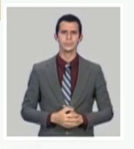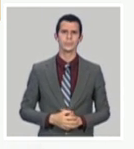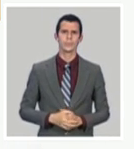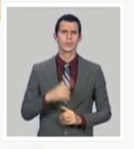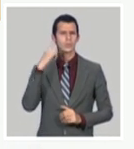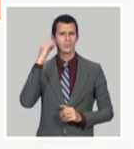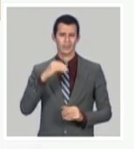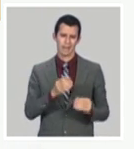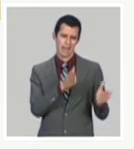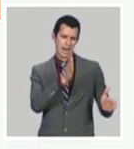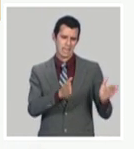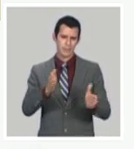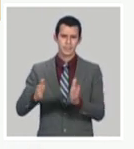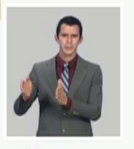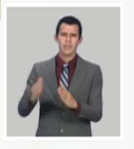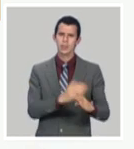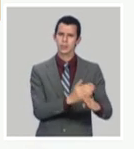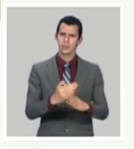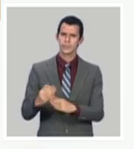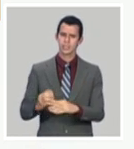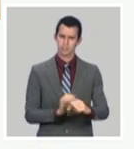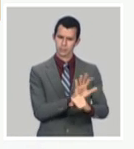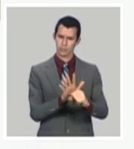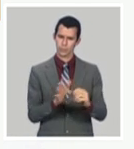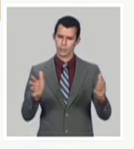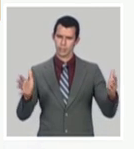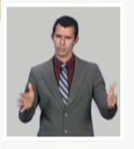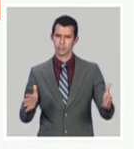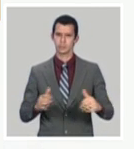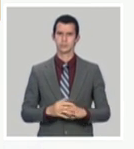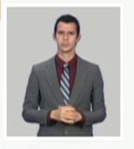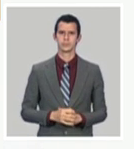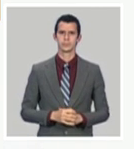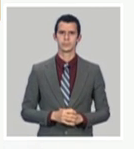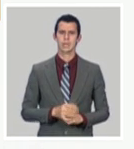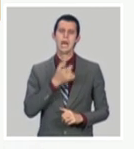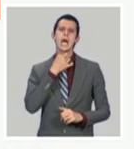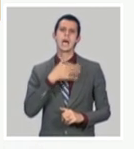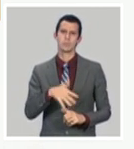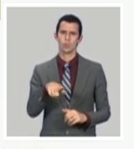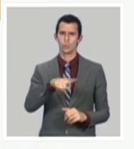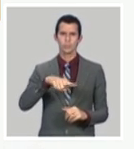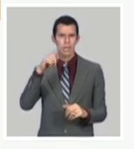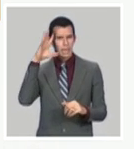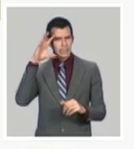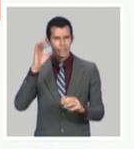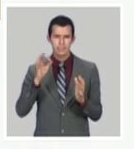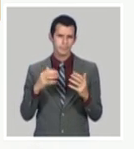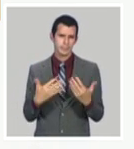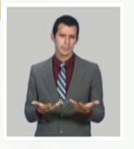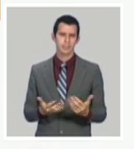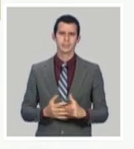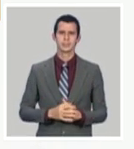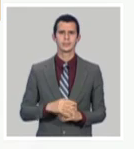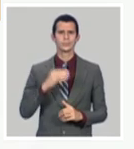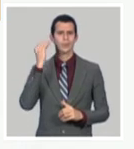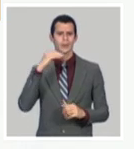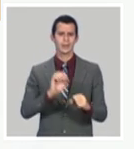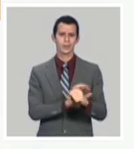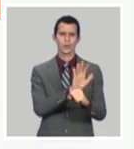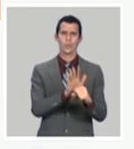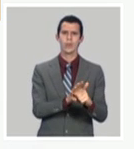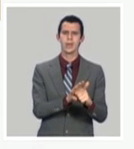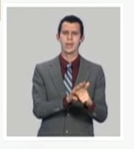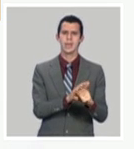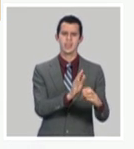en que hemos estado. La pandemia en el país, yo creo que podemos, para que la población lo entienda, ha evolucionado con características diferentes.